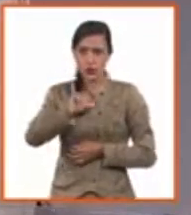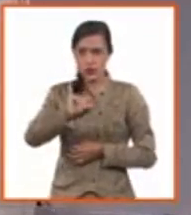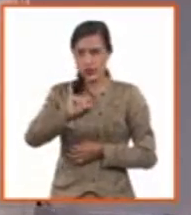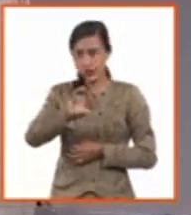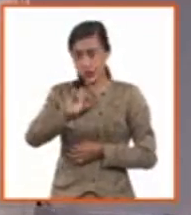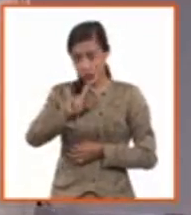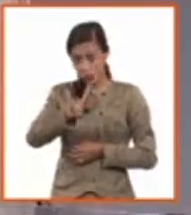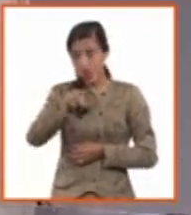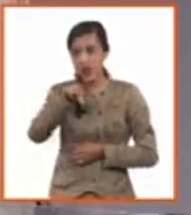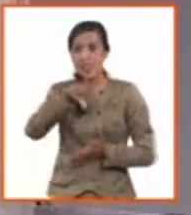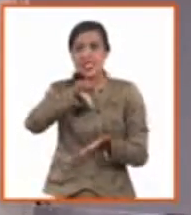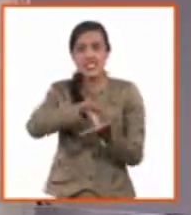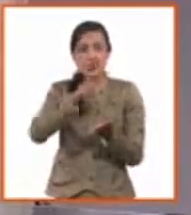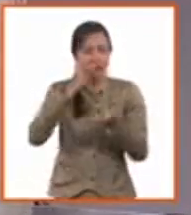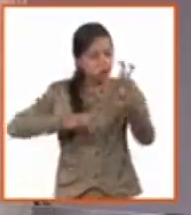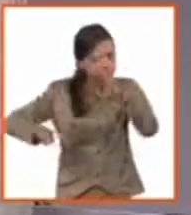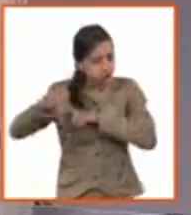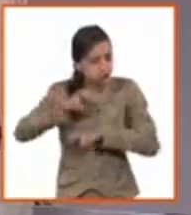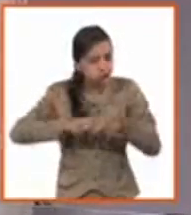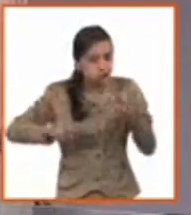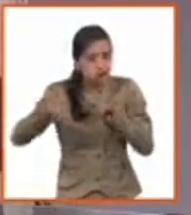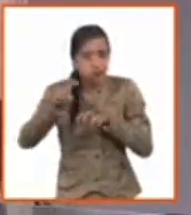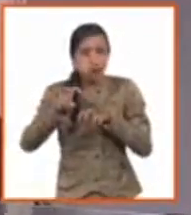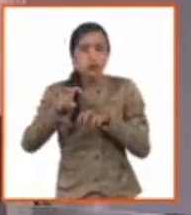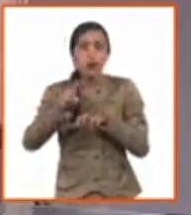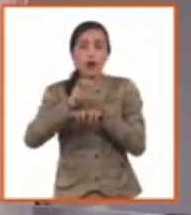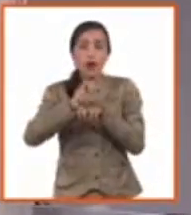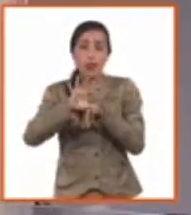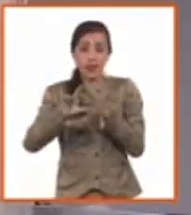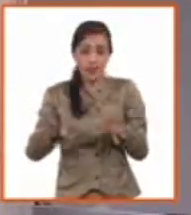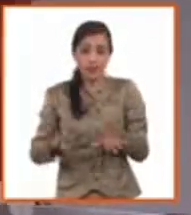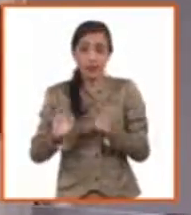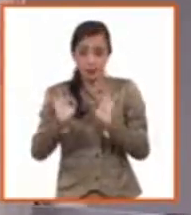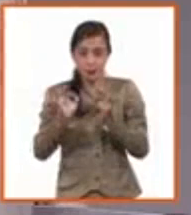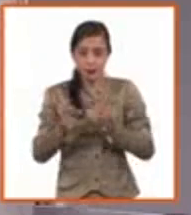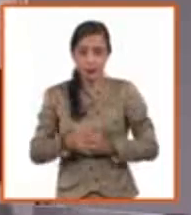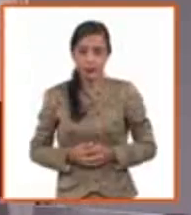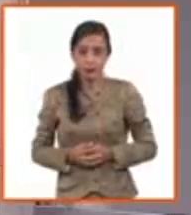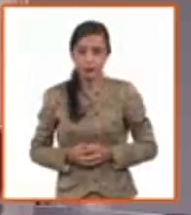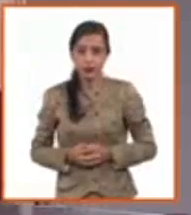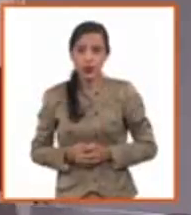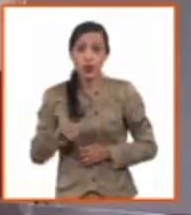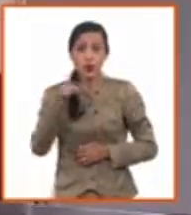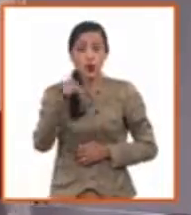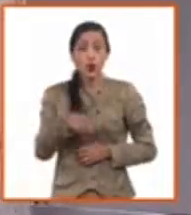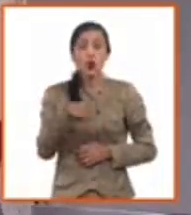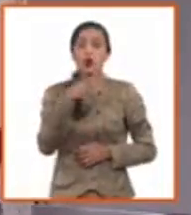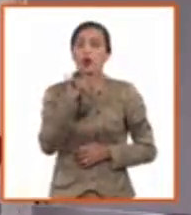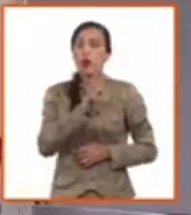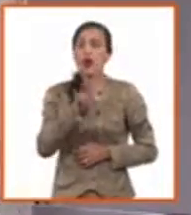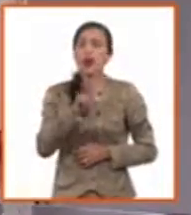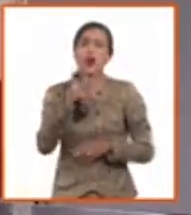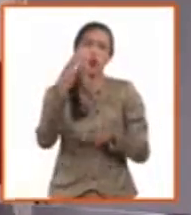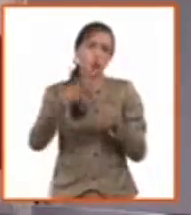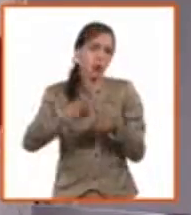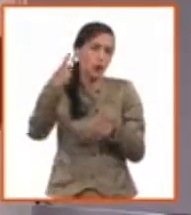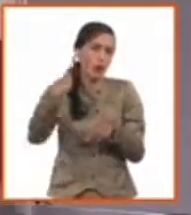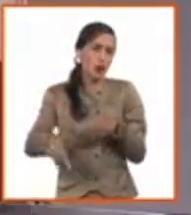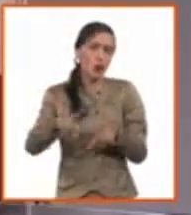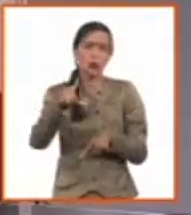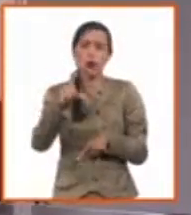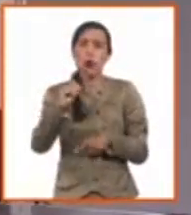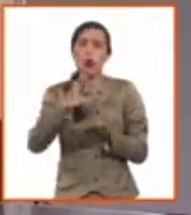creó el centro de investigaciones digitales y en el año 1907 exactamente que hoy es en con biomet y